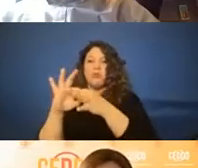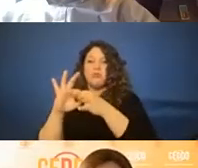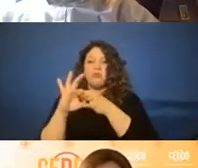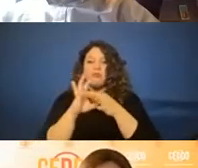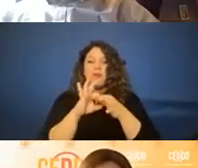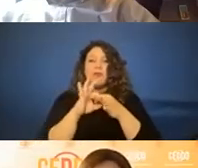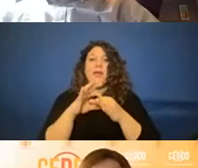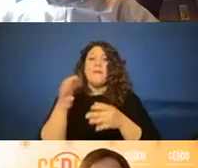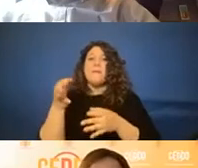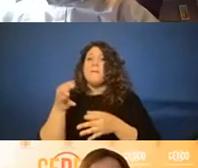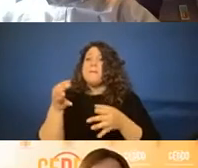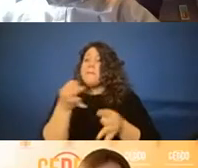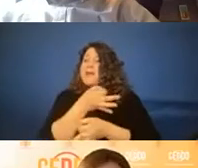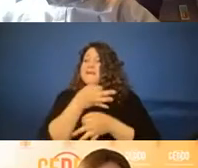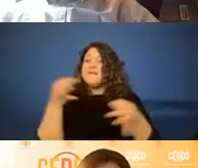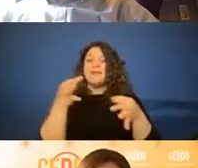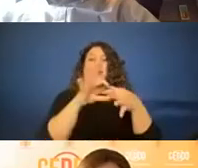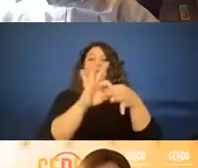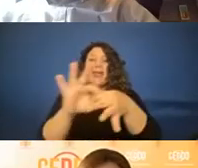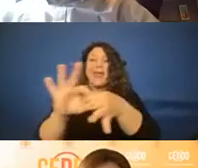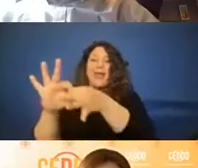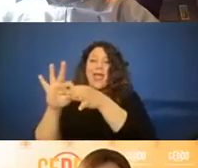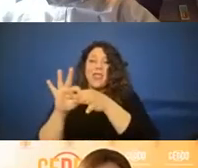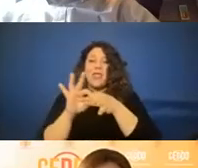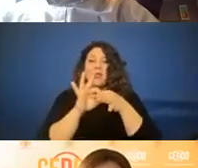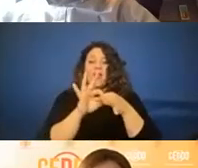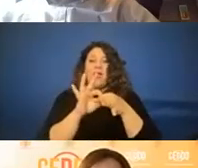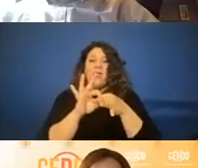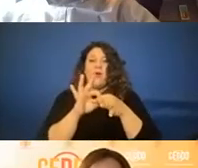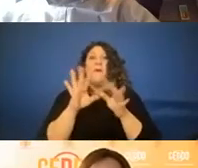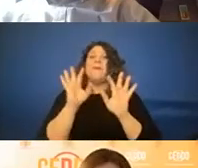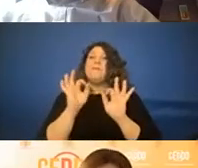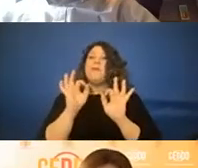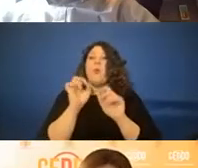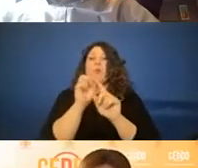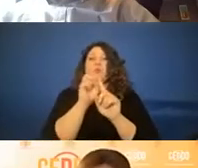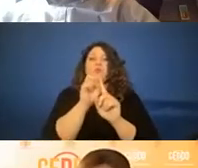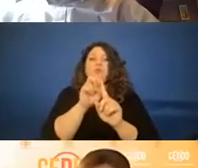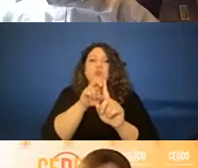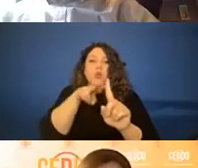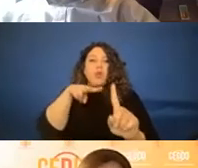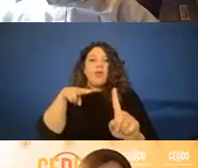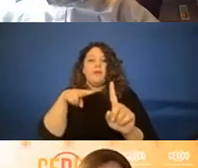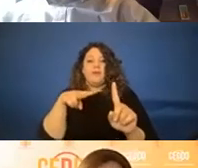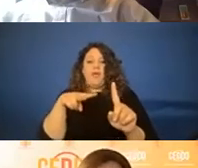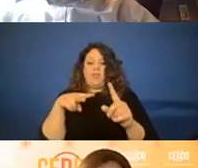perfectamente relacionados desde el punto de vista, sobre todo,